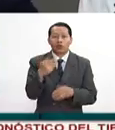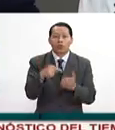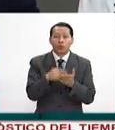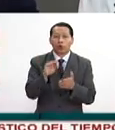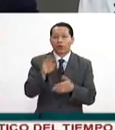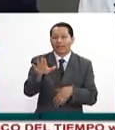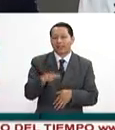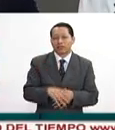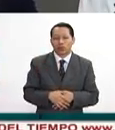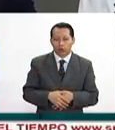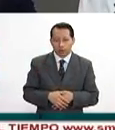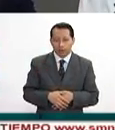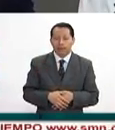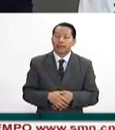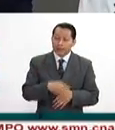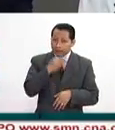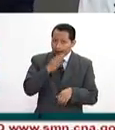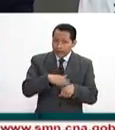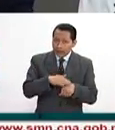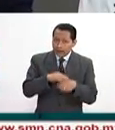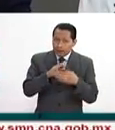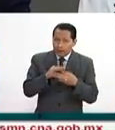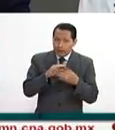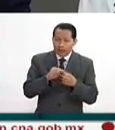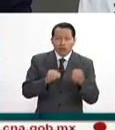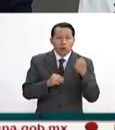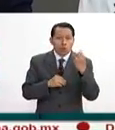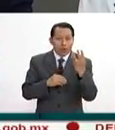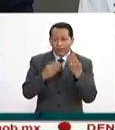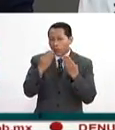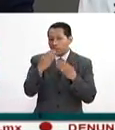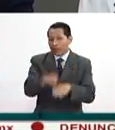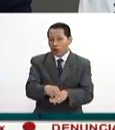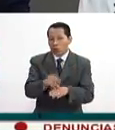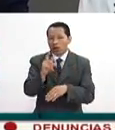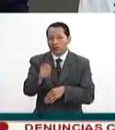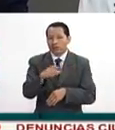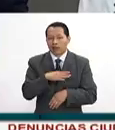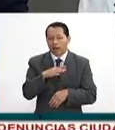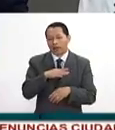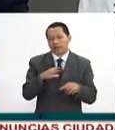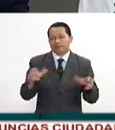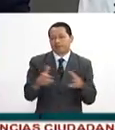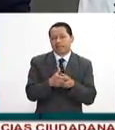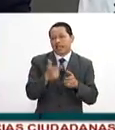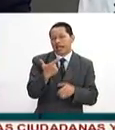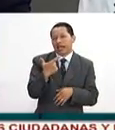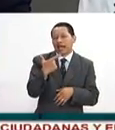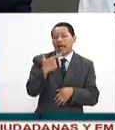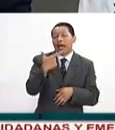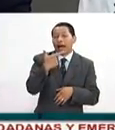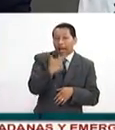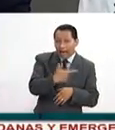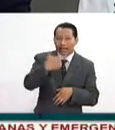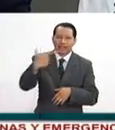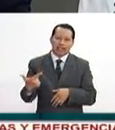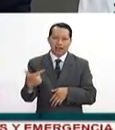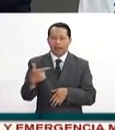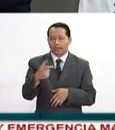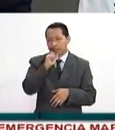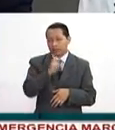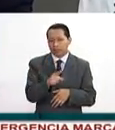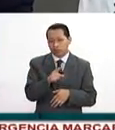5.95. Cabe señalar aquí que 4 bancos del llamado G7, es decir, 4 de los